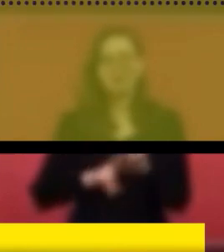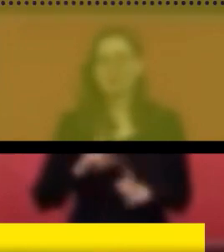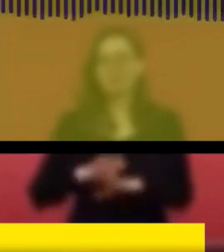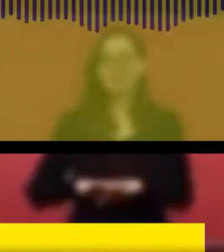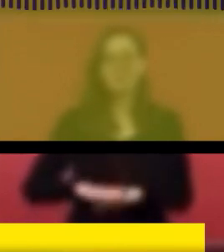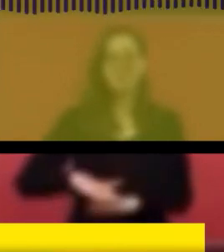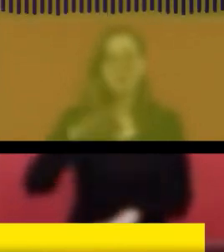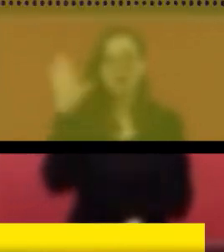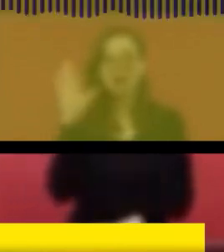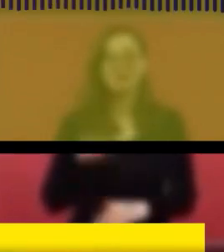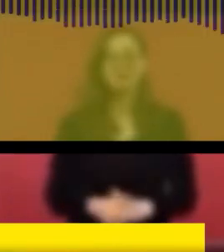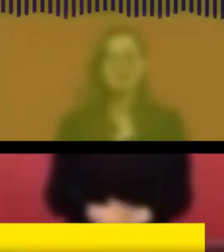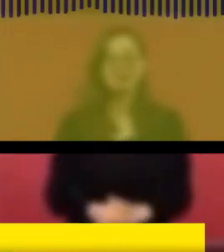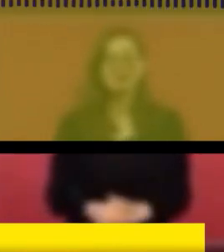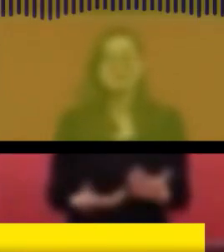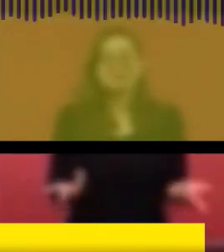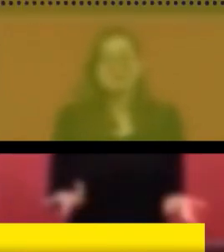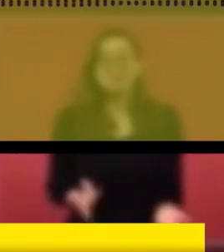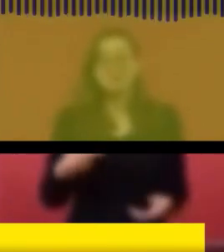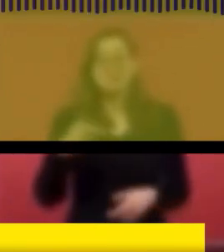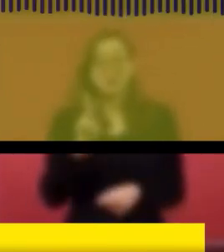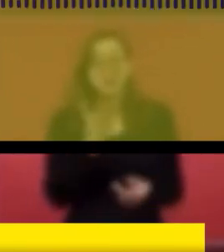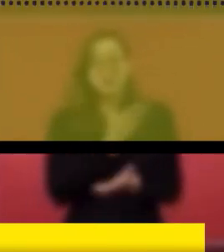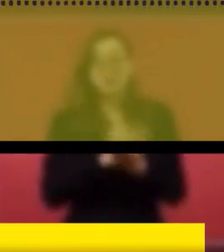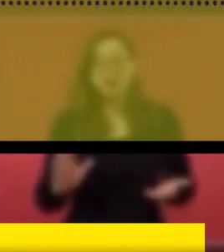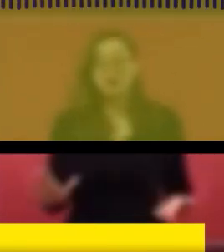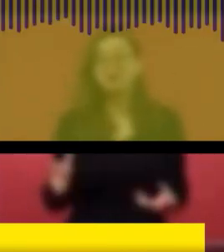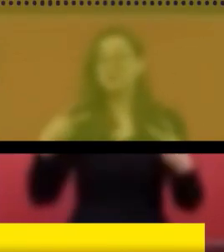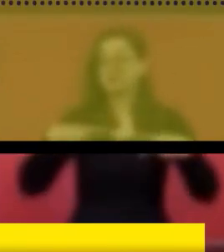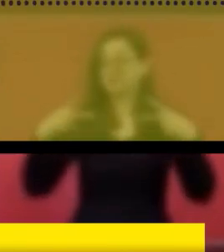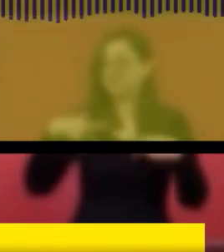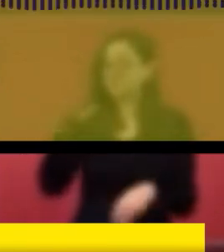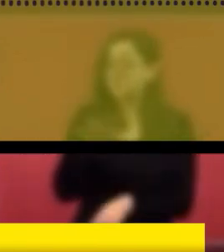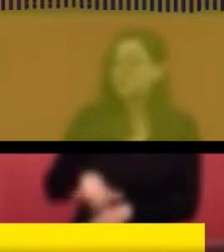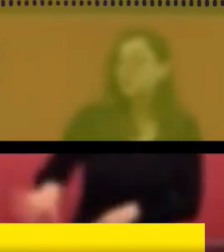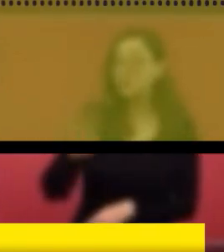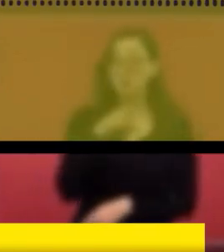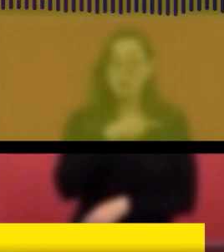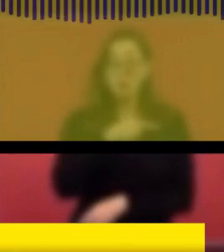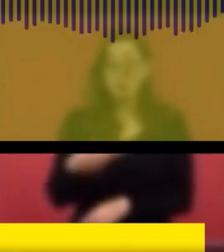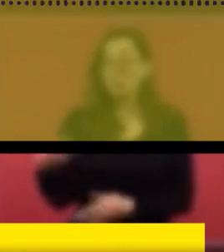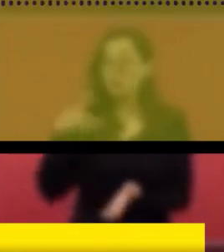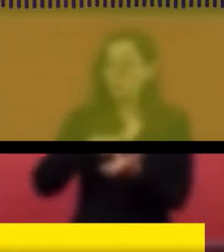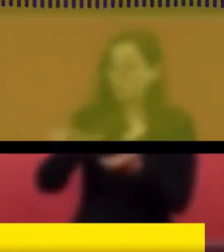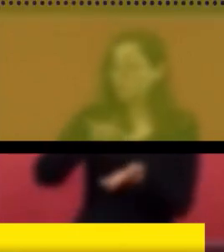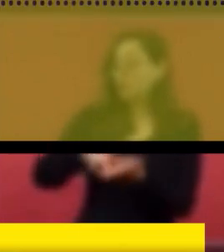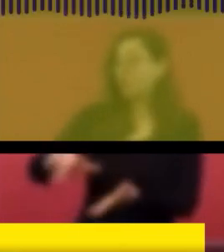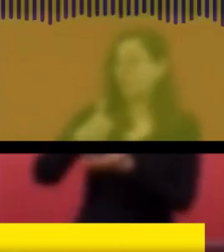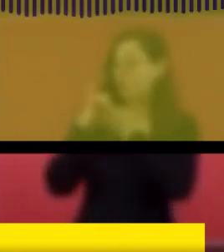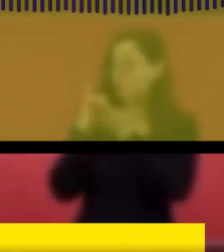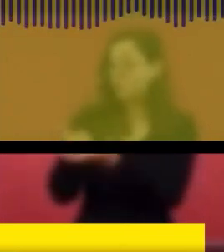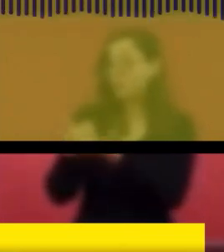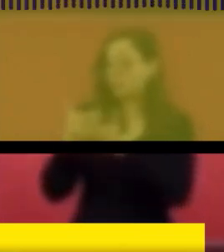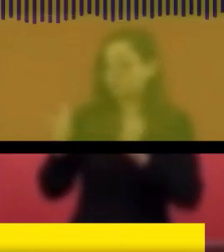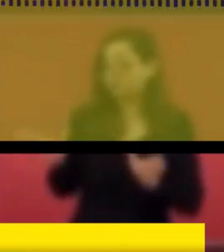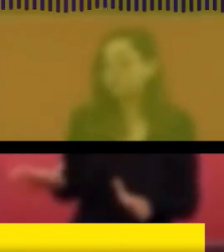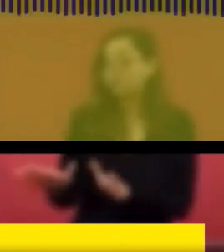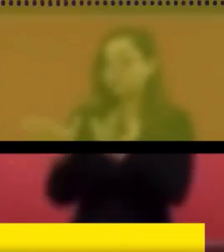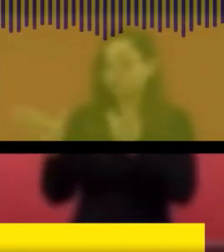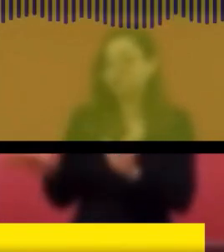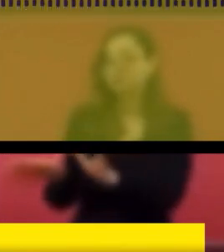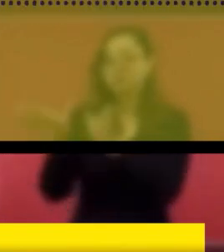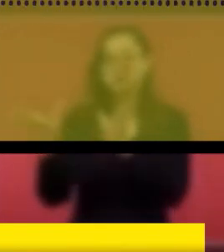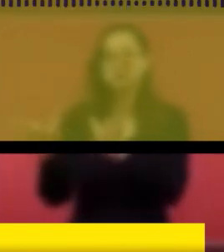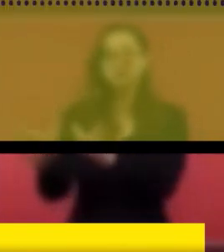En momentos en que Gabriel Boric pues tiene un nivel de aprobación realmente lamentable. Más bien, crece su nivel de desaprobación. Claro, claro. Y